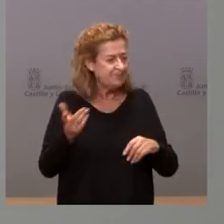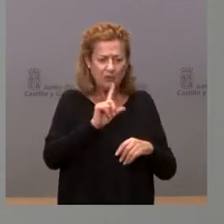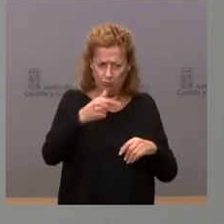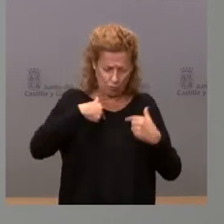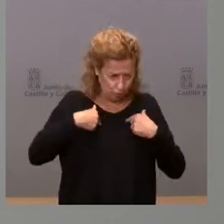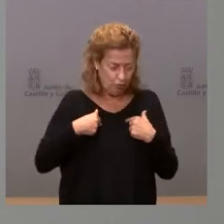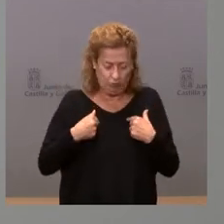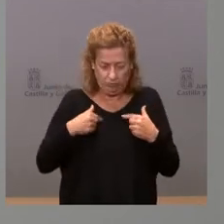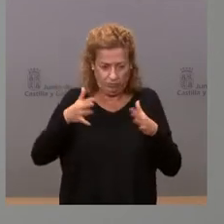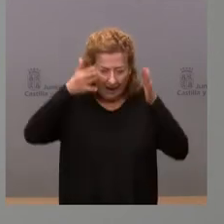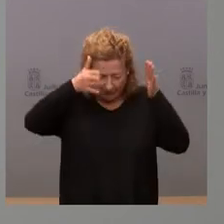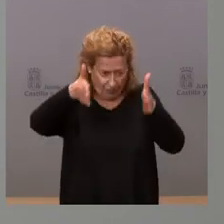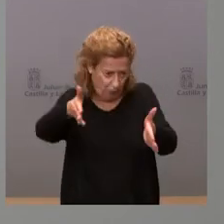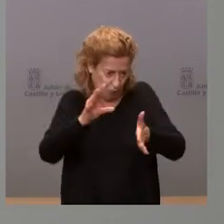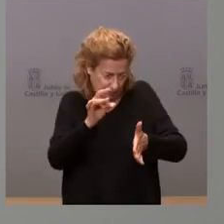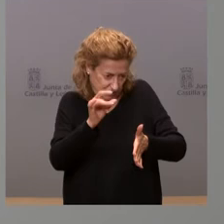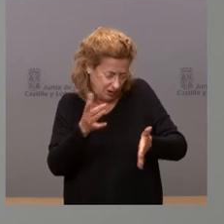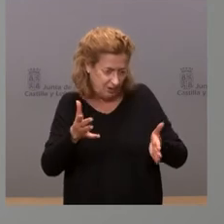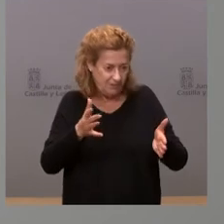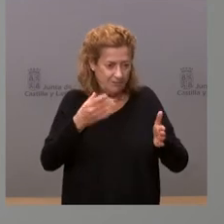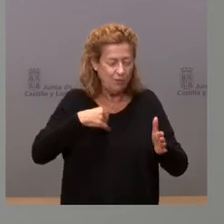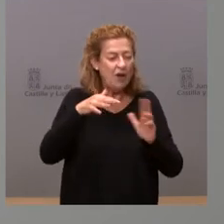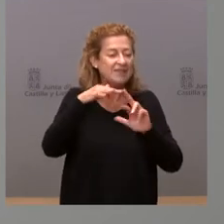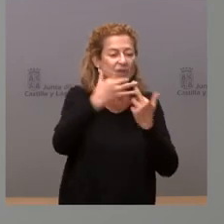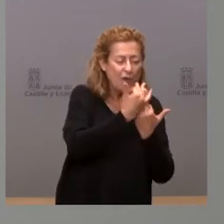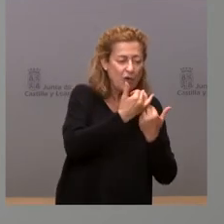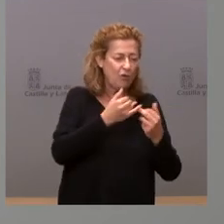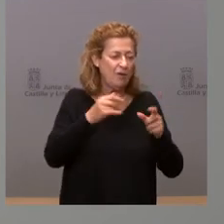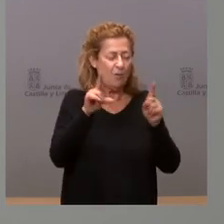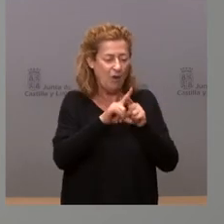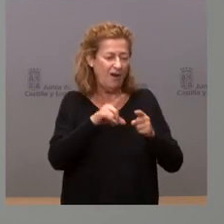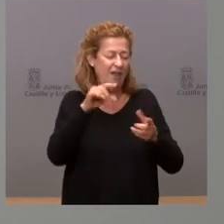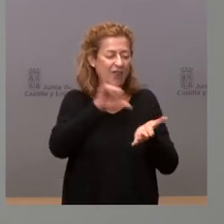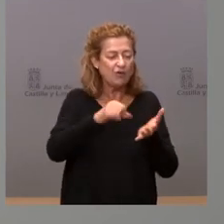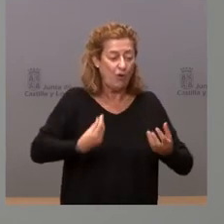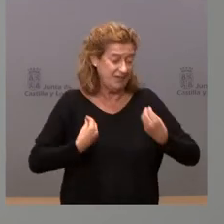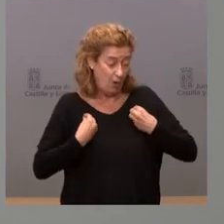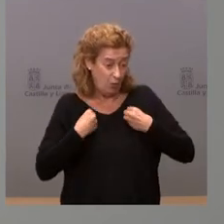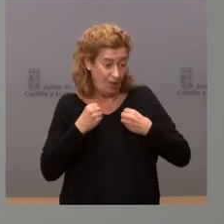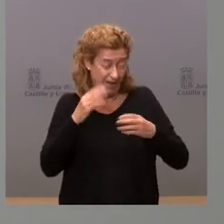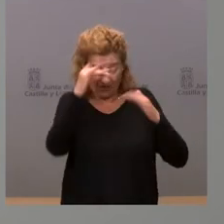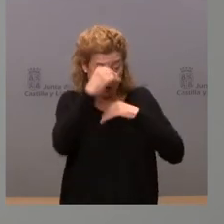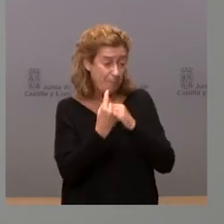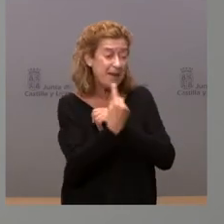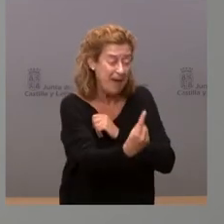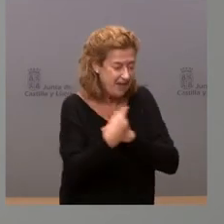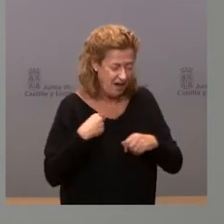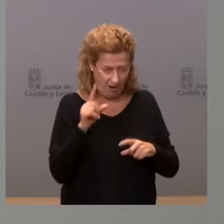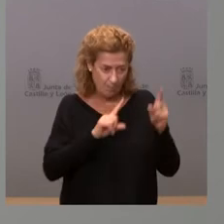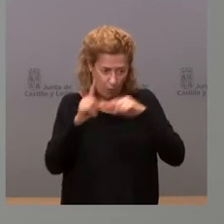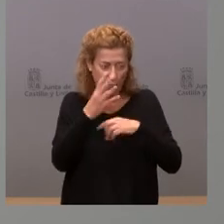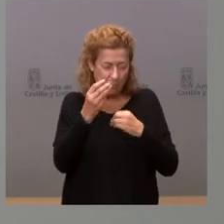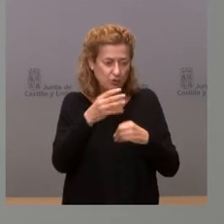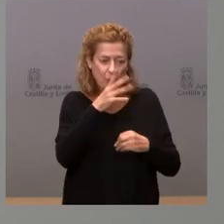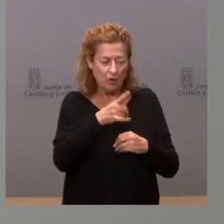pendientes efectivamente tanto de la situación de atención primaria como el digo que nos preocupa mucho por el alto grado de